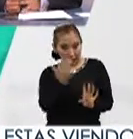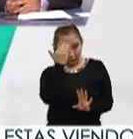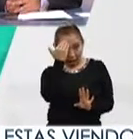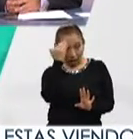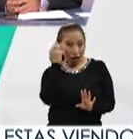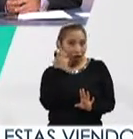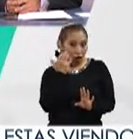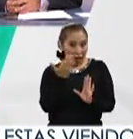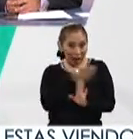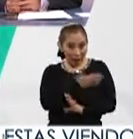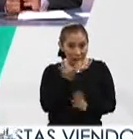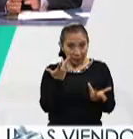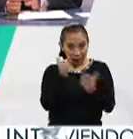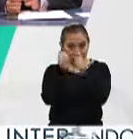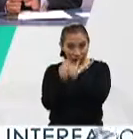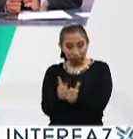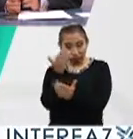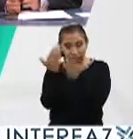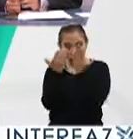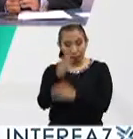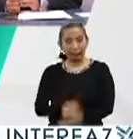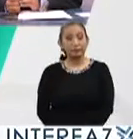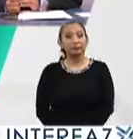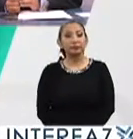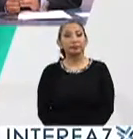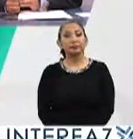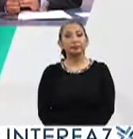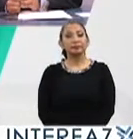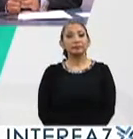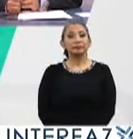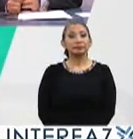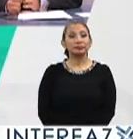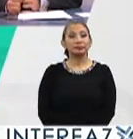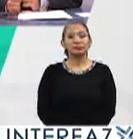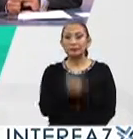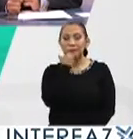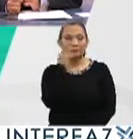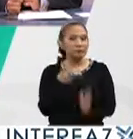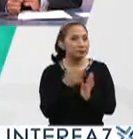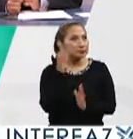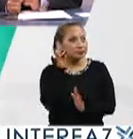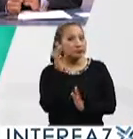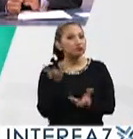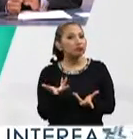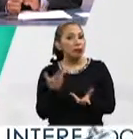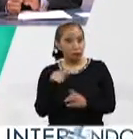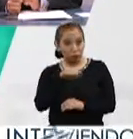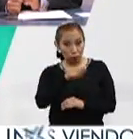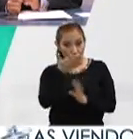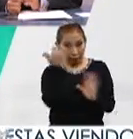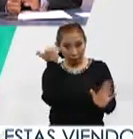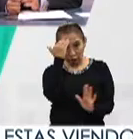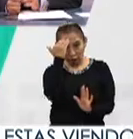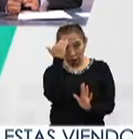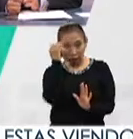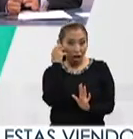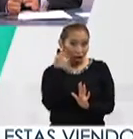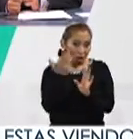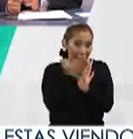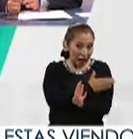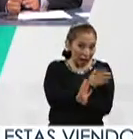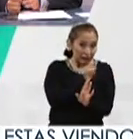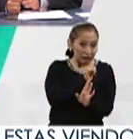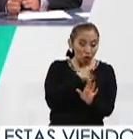conocías Nuevo León antes de hacer esta estadía académica? Mande, perdón, ¿otra vez? Que si ya conocías Nuevo León